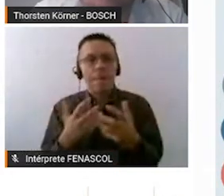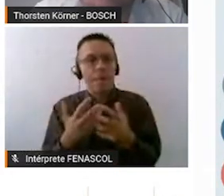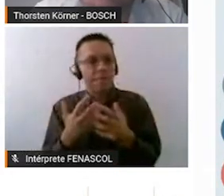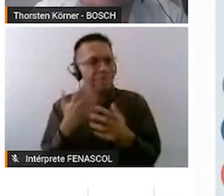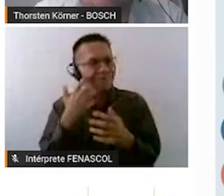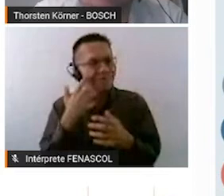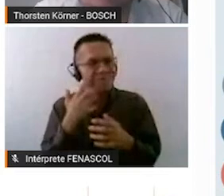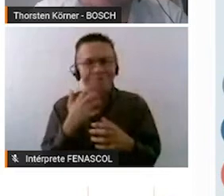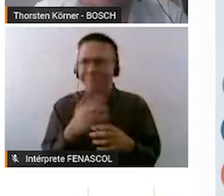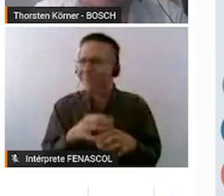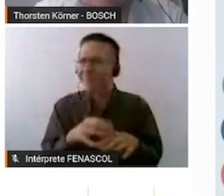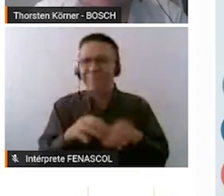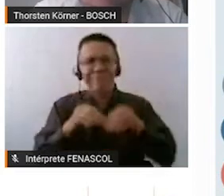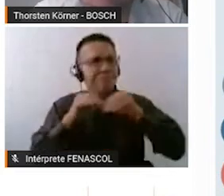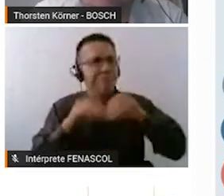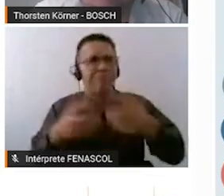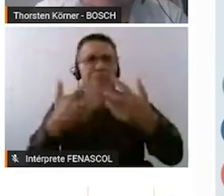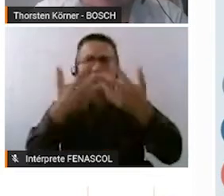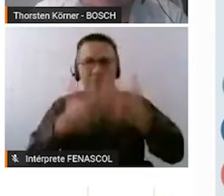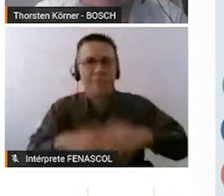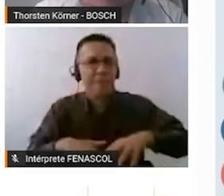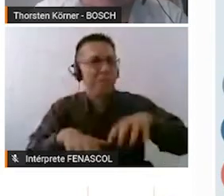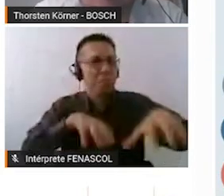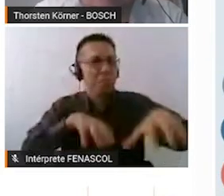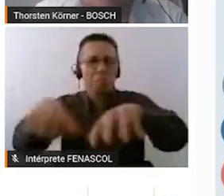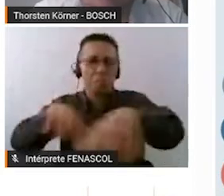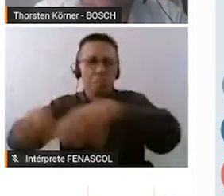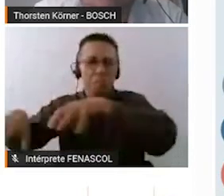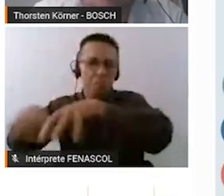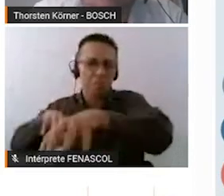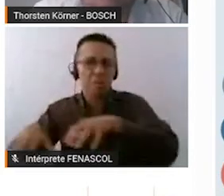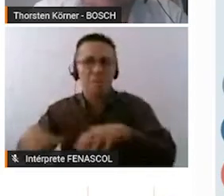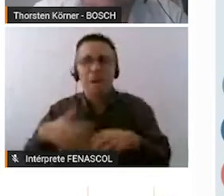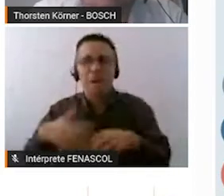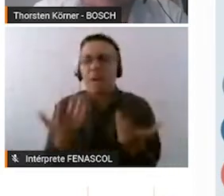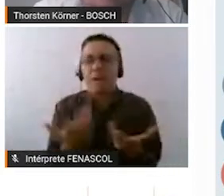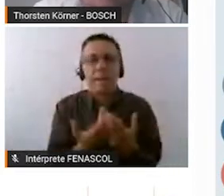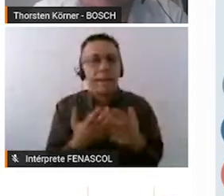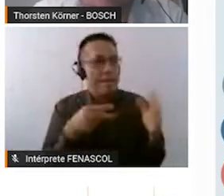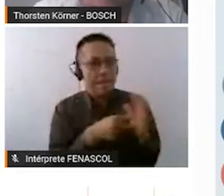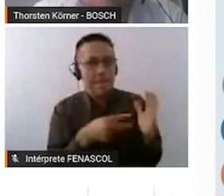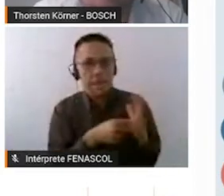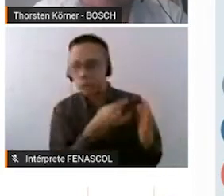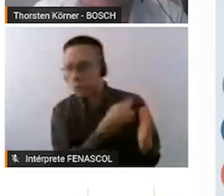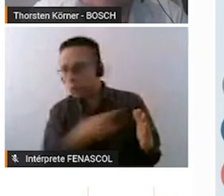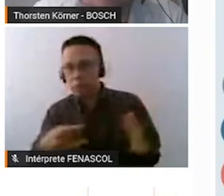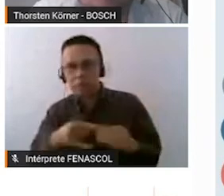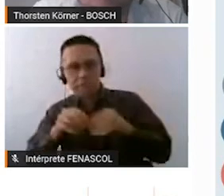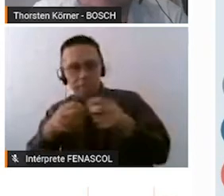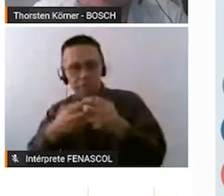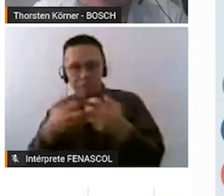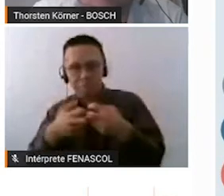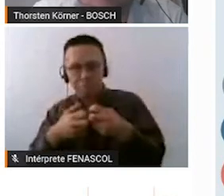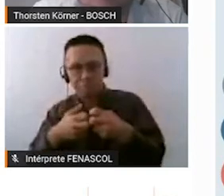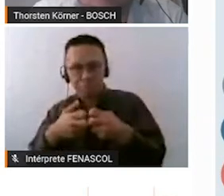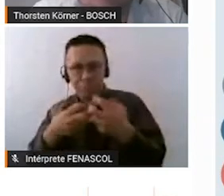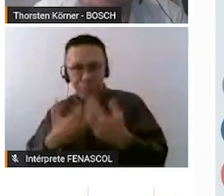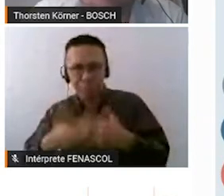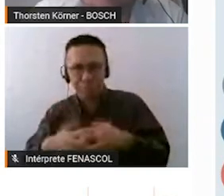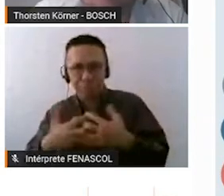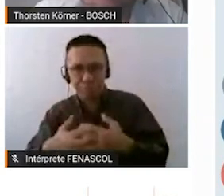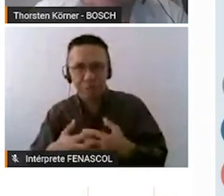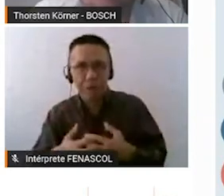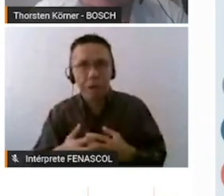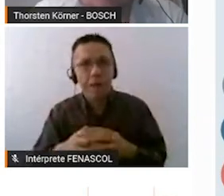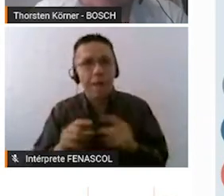cuando tengamos acceso a la corriente eléctrica, pero a su vez también tenemos una menor variabilidad. Y